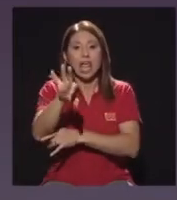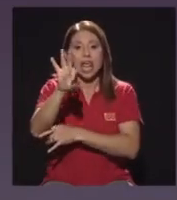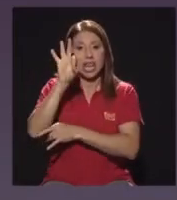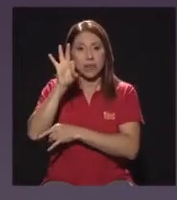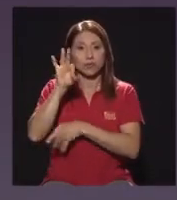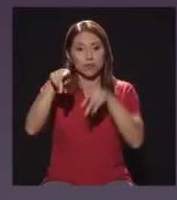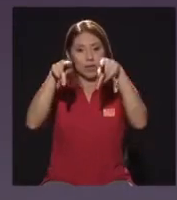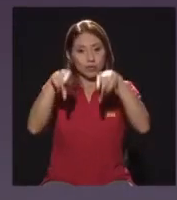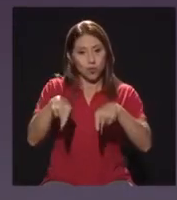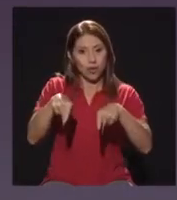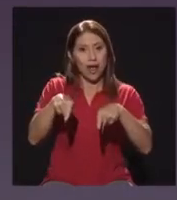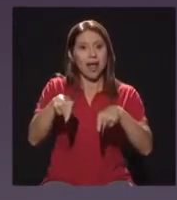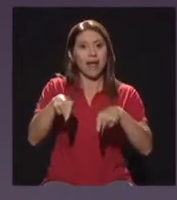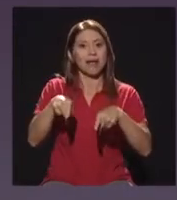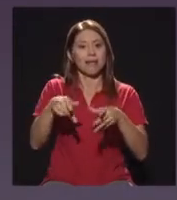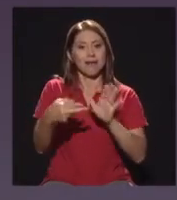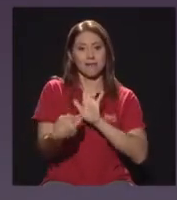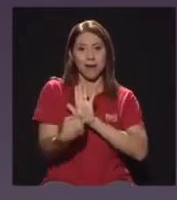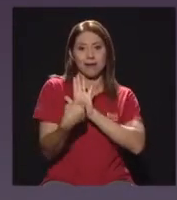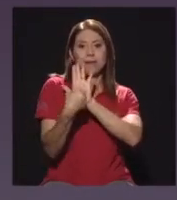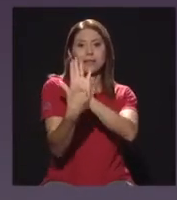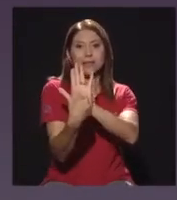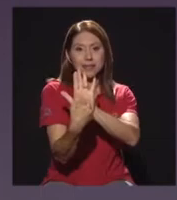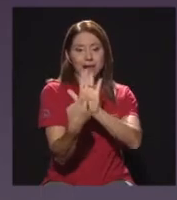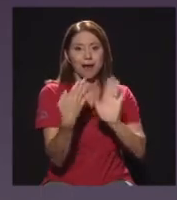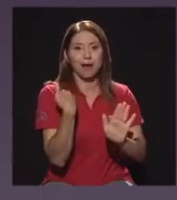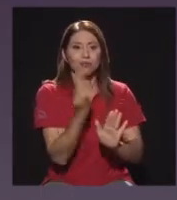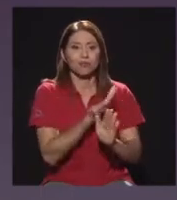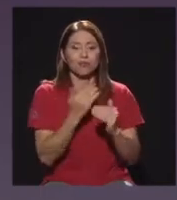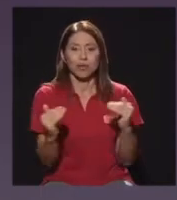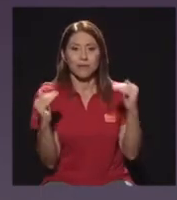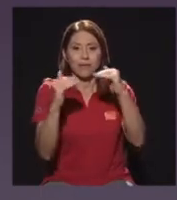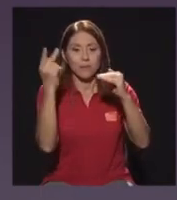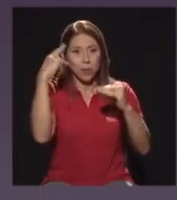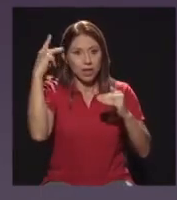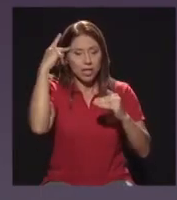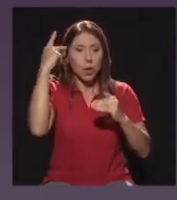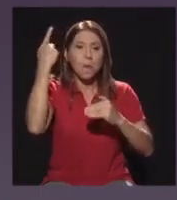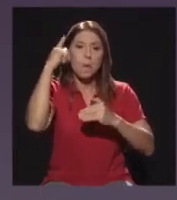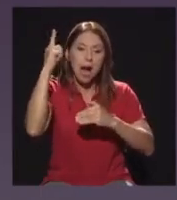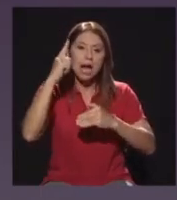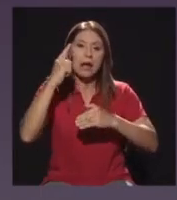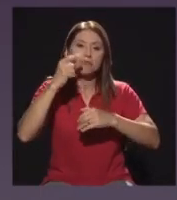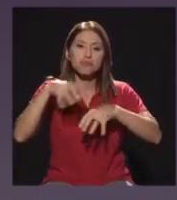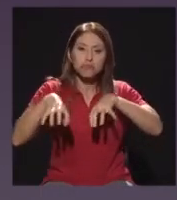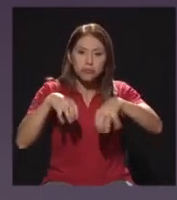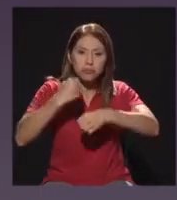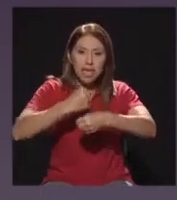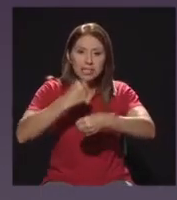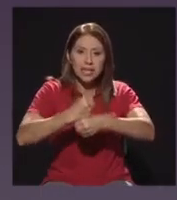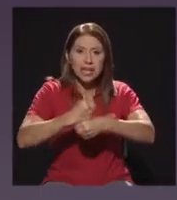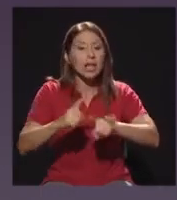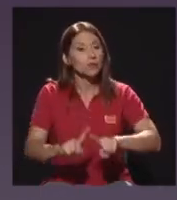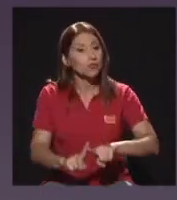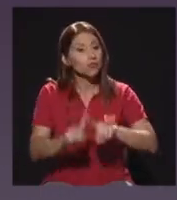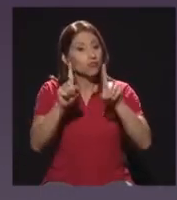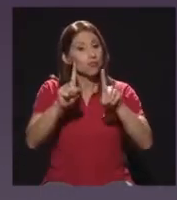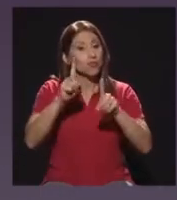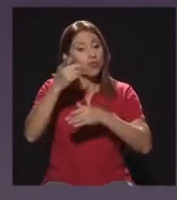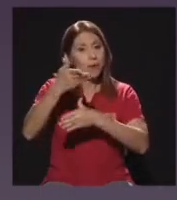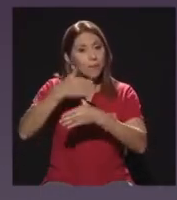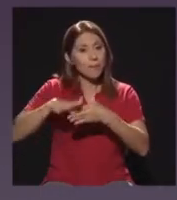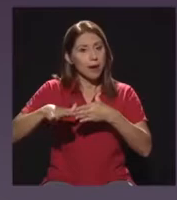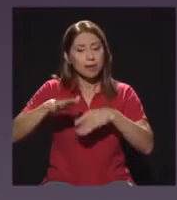nos va a representar verdad a nivel político para el quehacer no obstante hay una parte que no